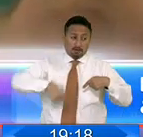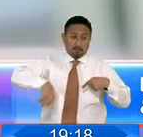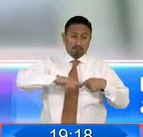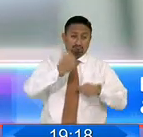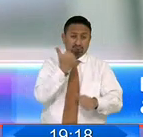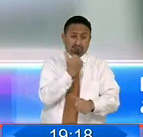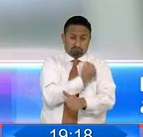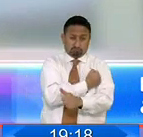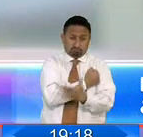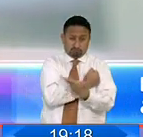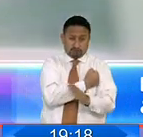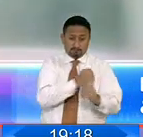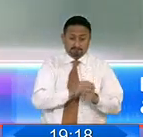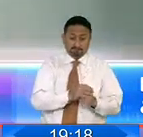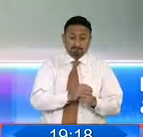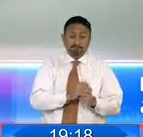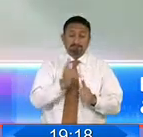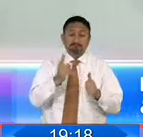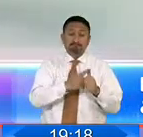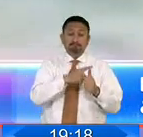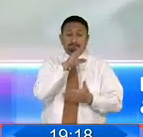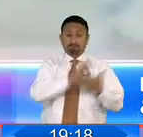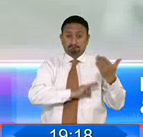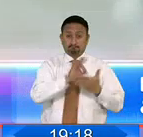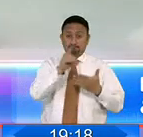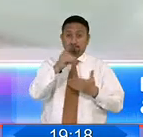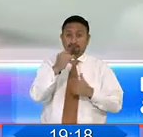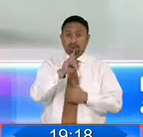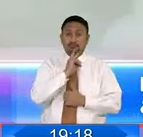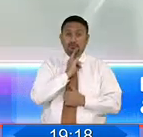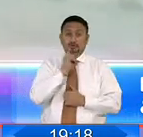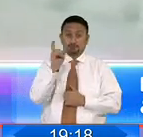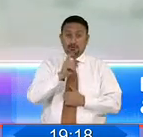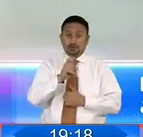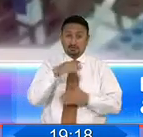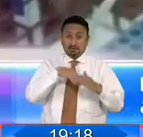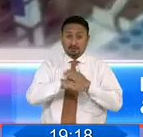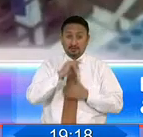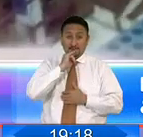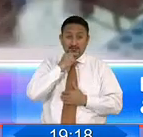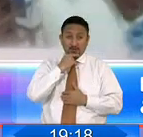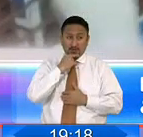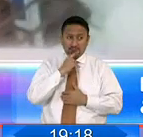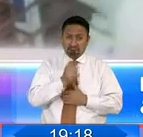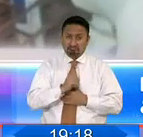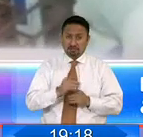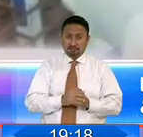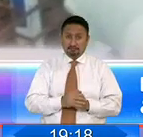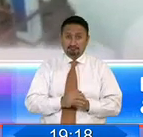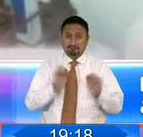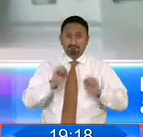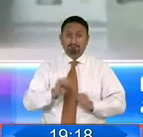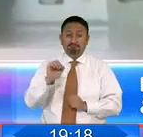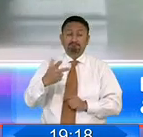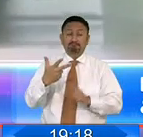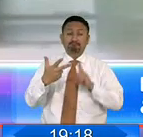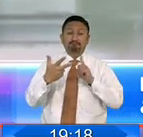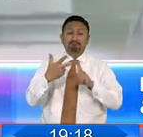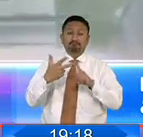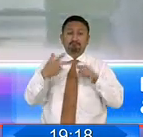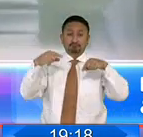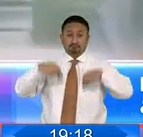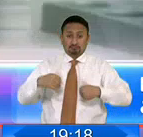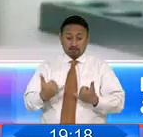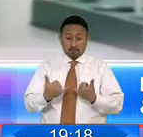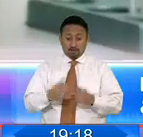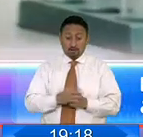esta vacuna es la primera autorizada en eeuu que no necesita mantenerse congelada la aprobación de una tercera vacuna llega